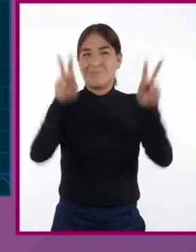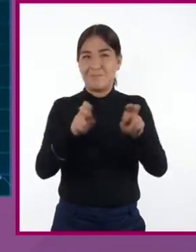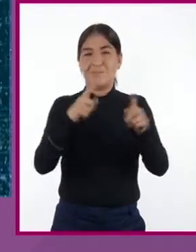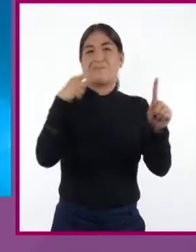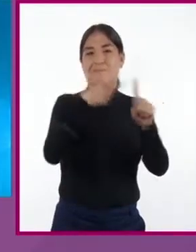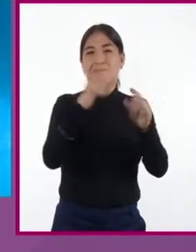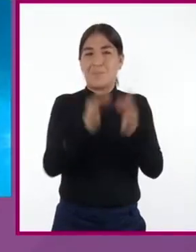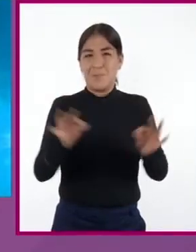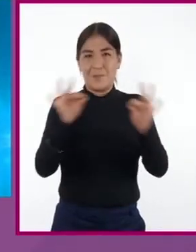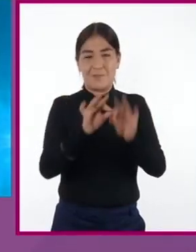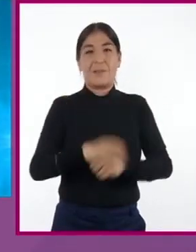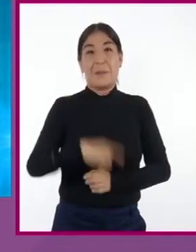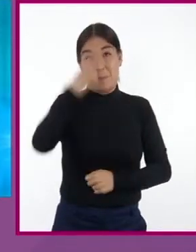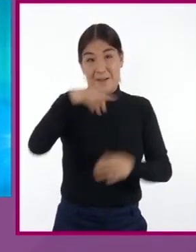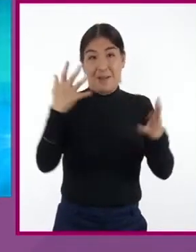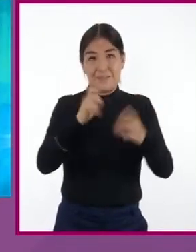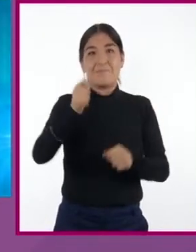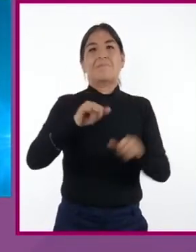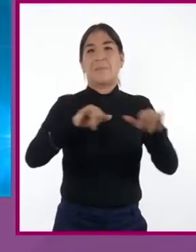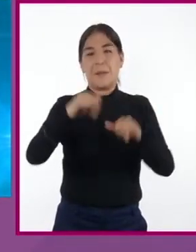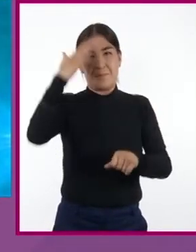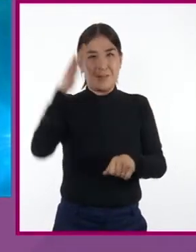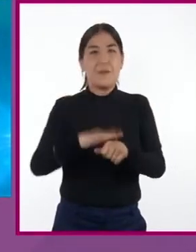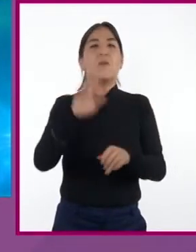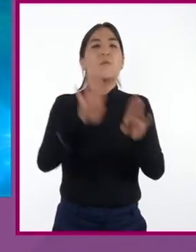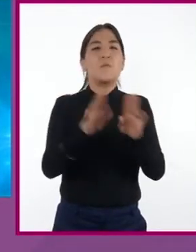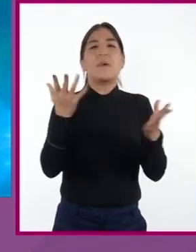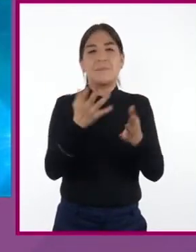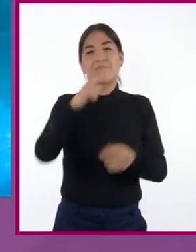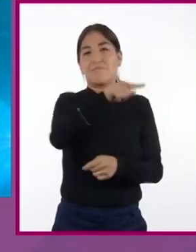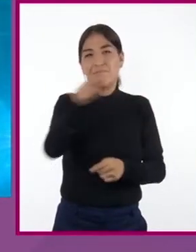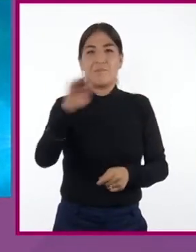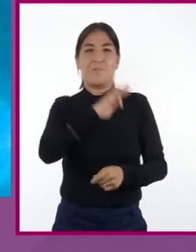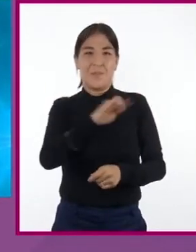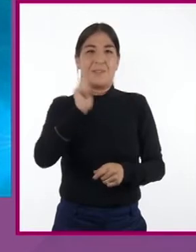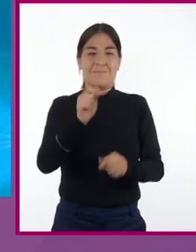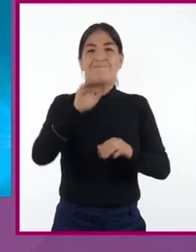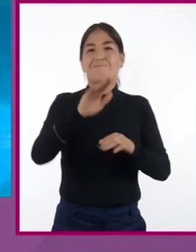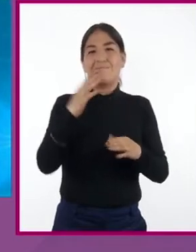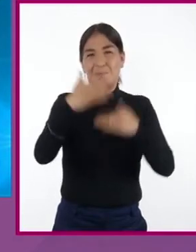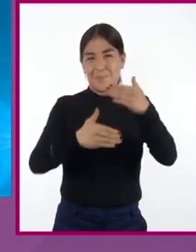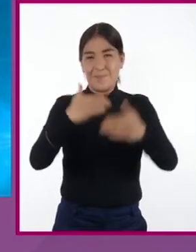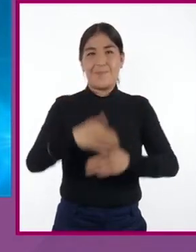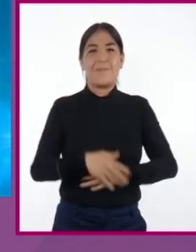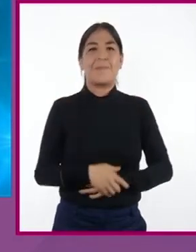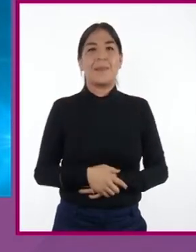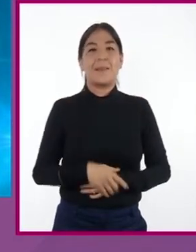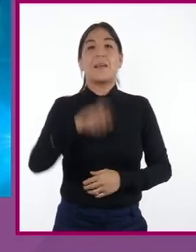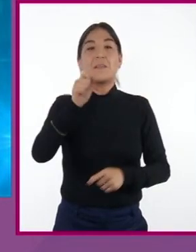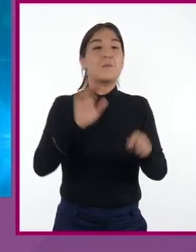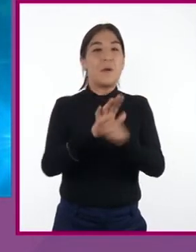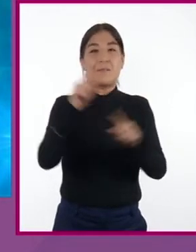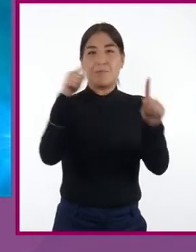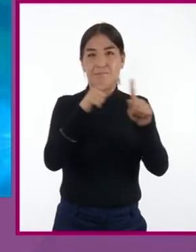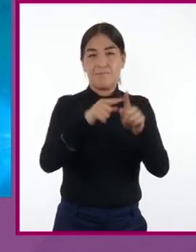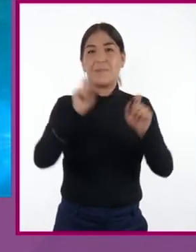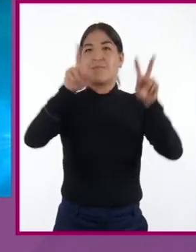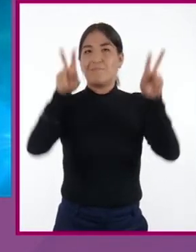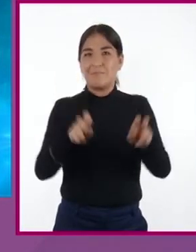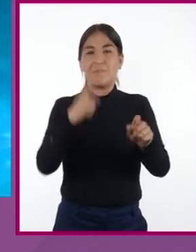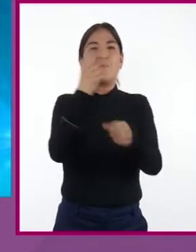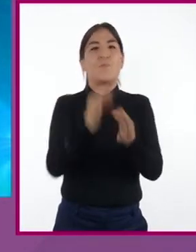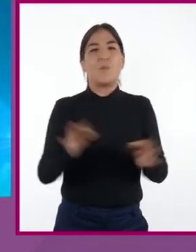principal. Para elaborar un mapa mental, se recomienda llevar a cabo los siguientes pasos. Definir el tema principal